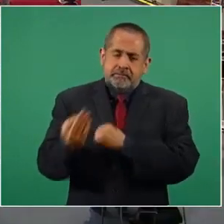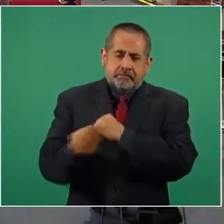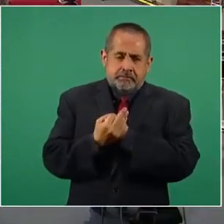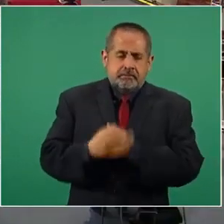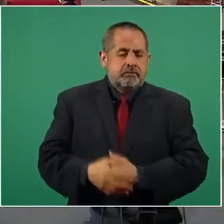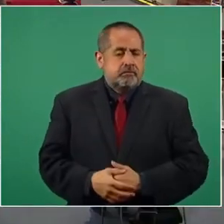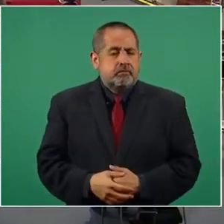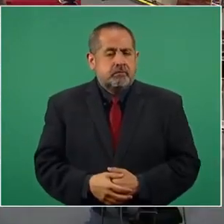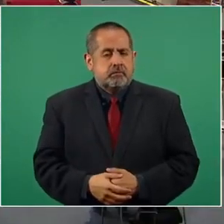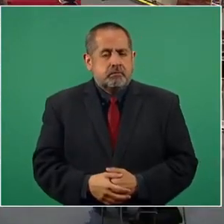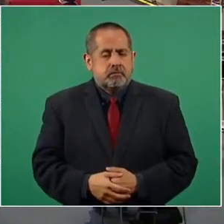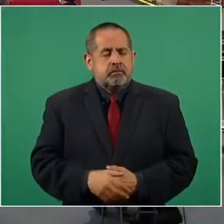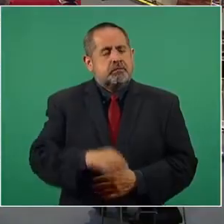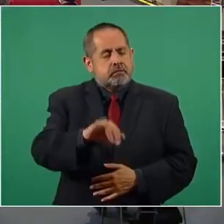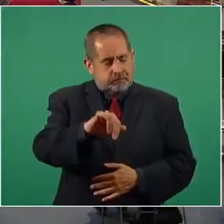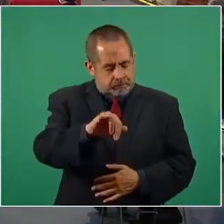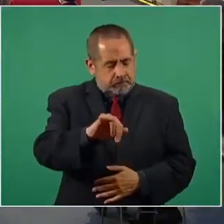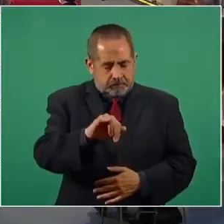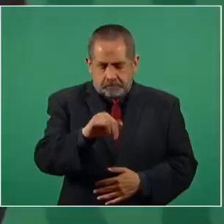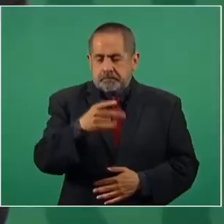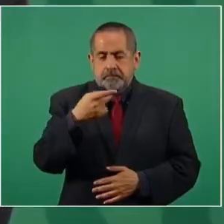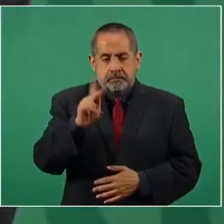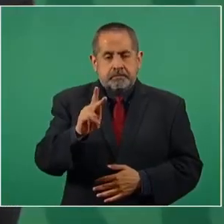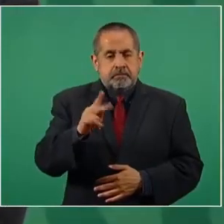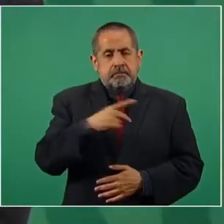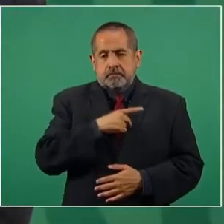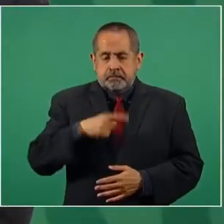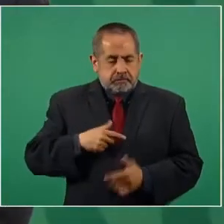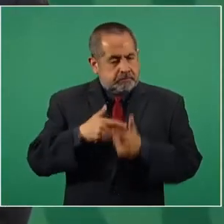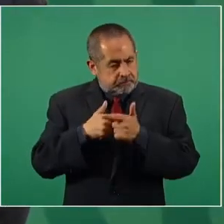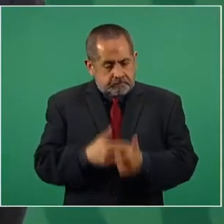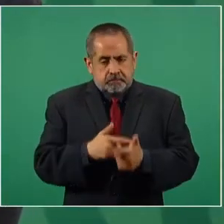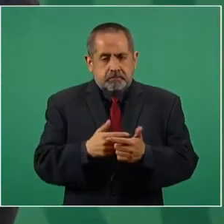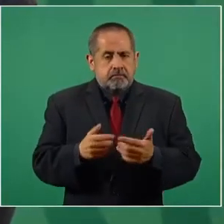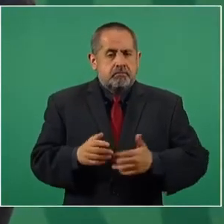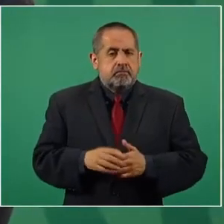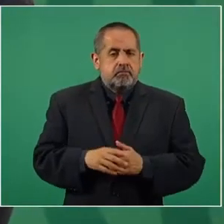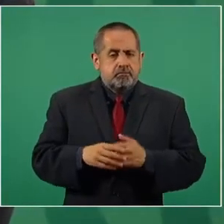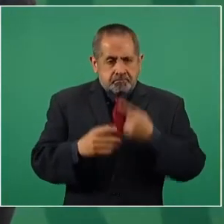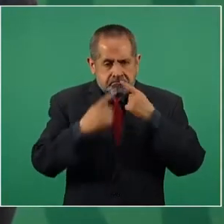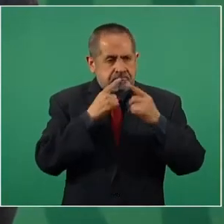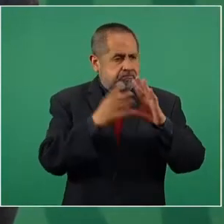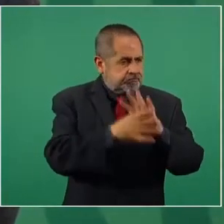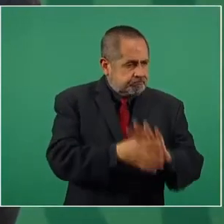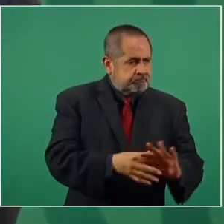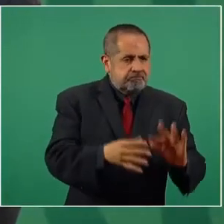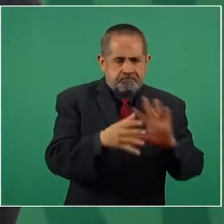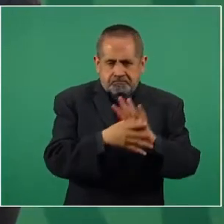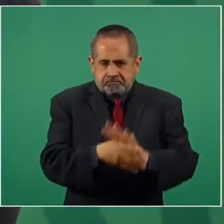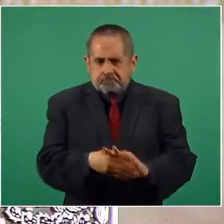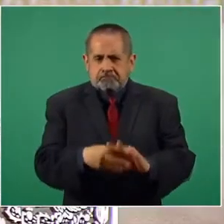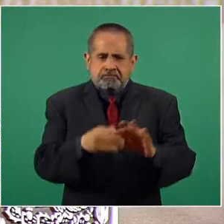pero insisto, hay que seguir convenciendo, persuadiendo.